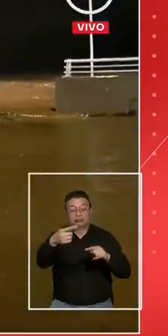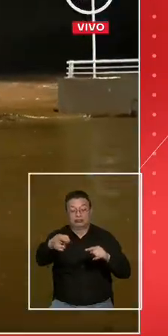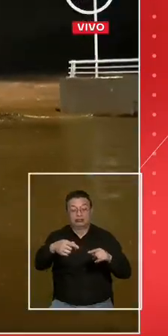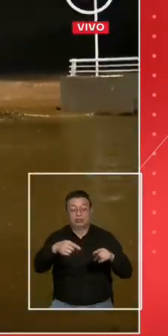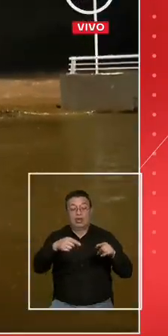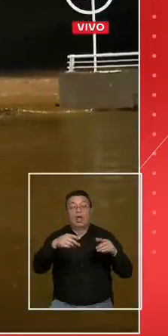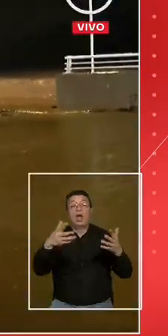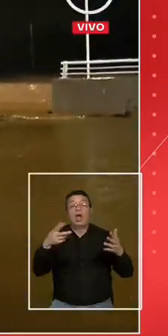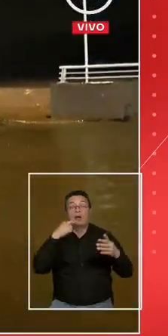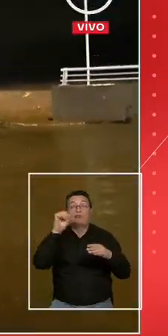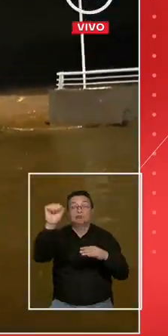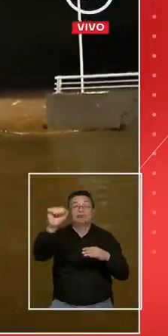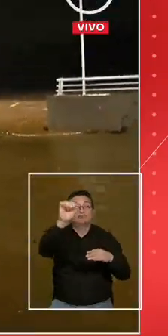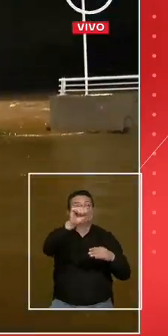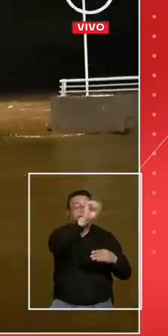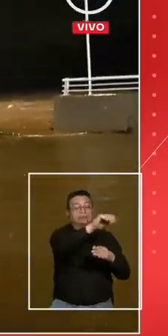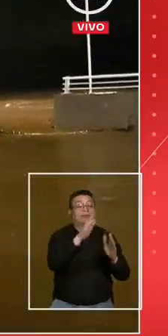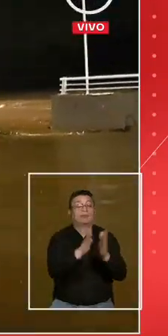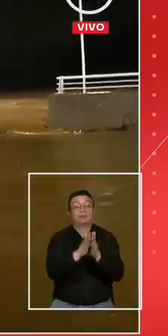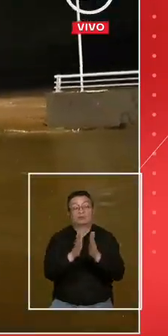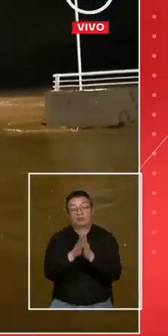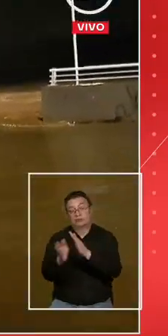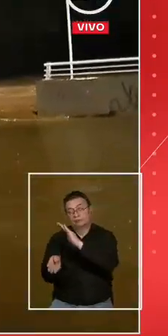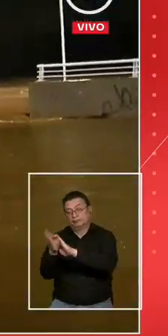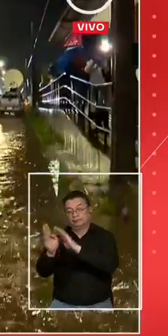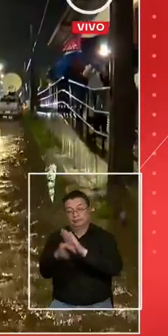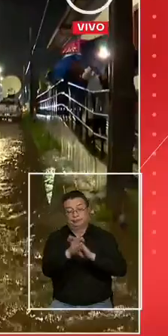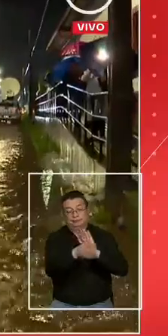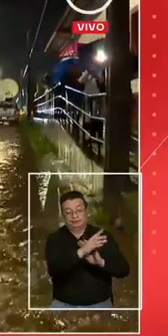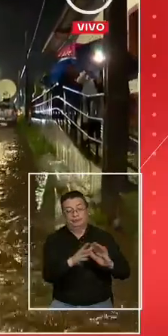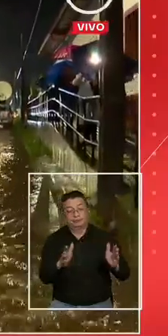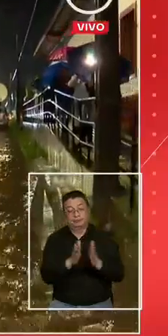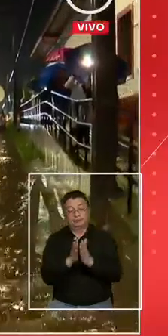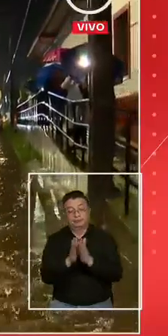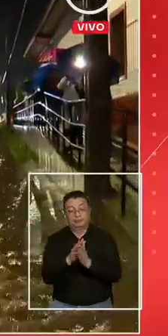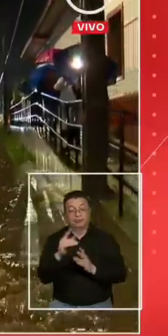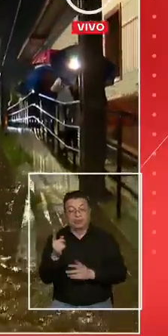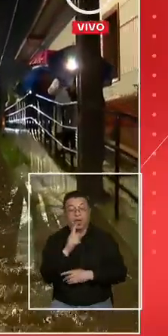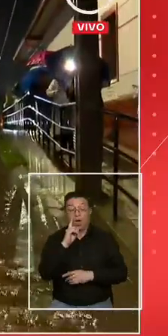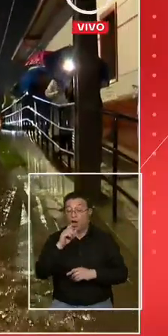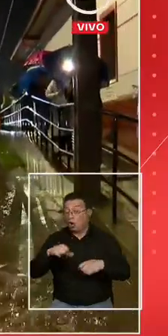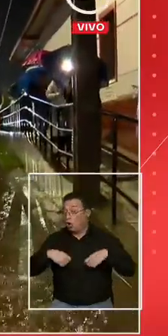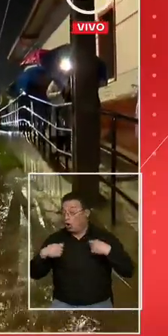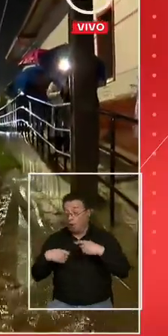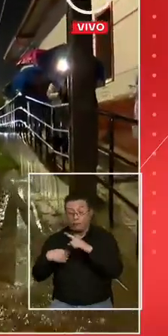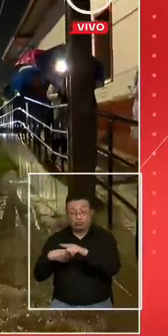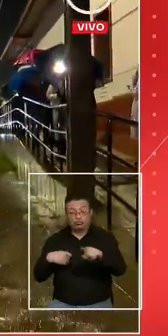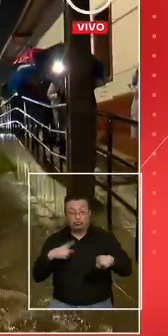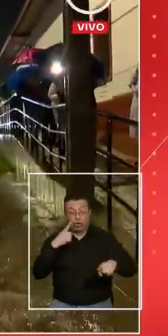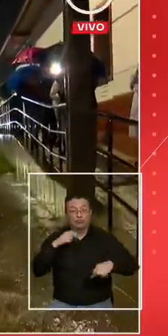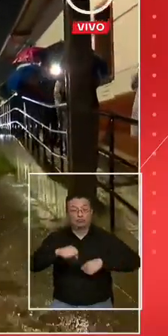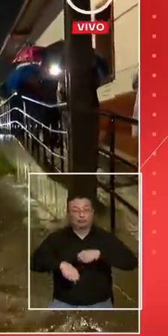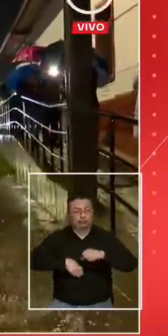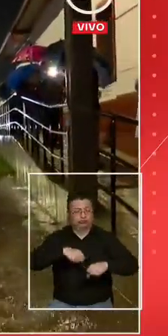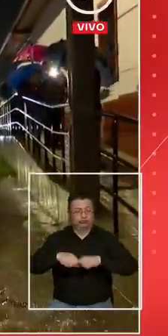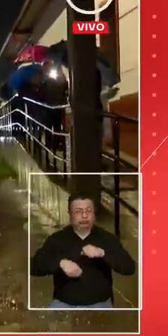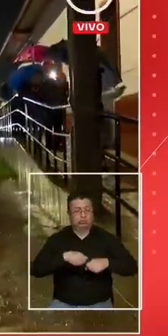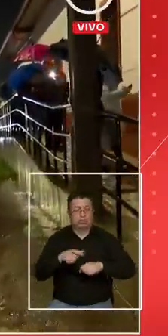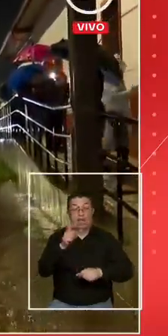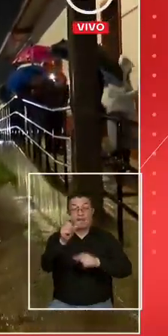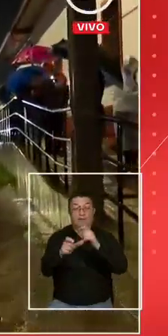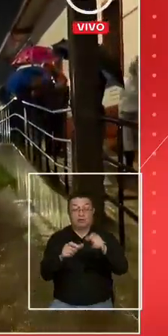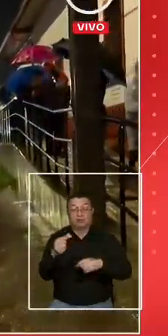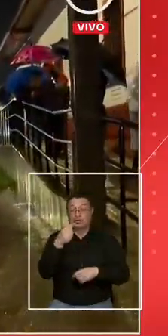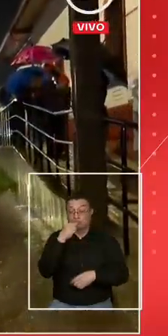derecha. Para que estas personas obviamente pudiesen salir o lo hicieran. Y unos jóvenes que andaban recién acá, incluso en bicicleta. Sí, bueno, la persona que